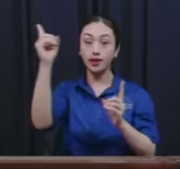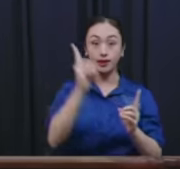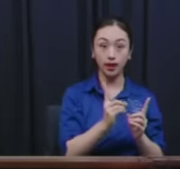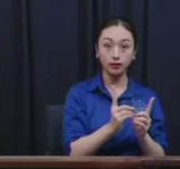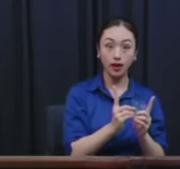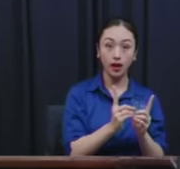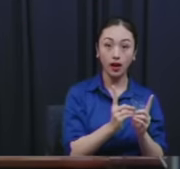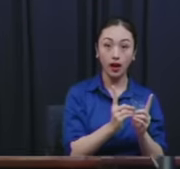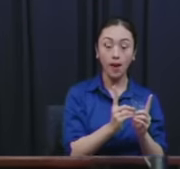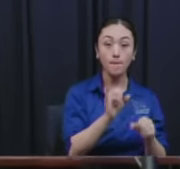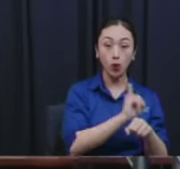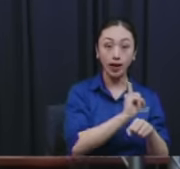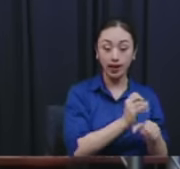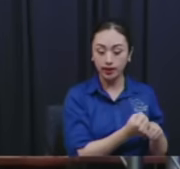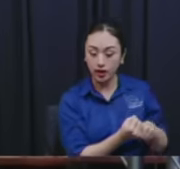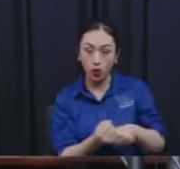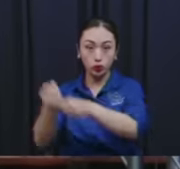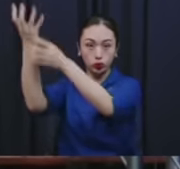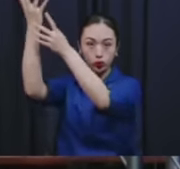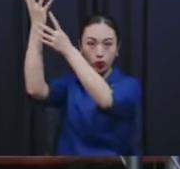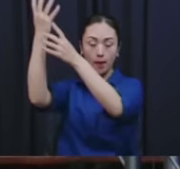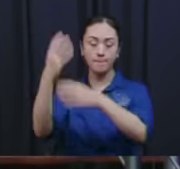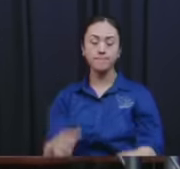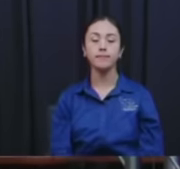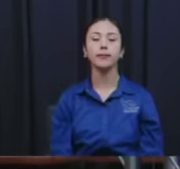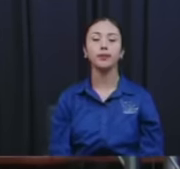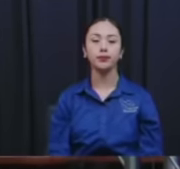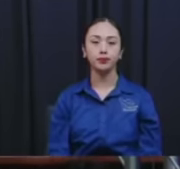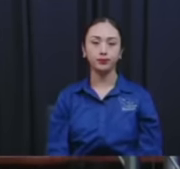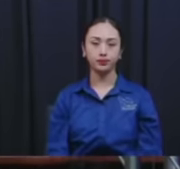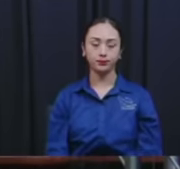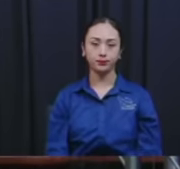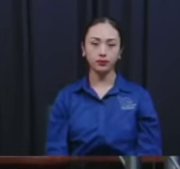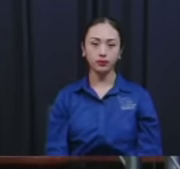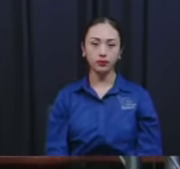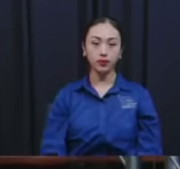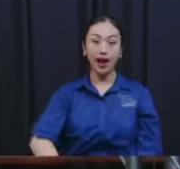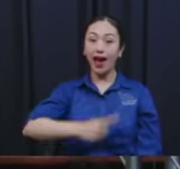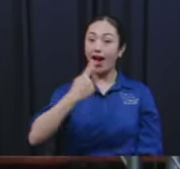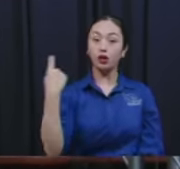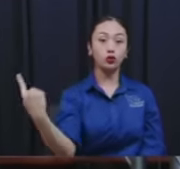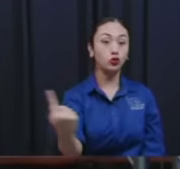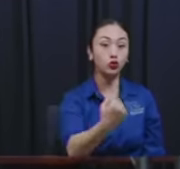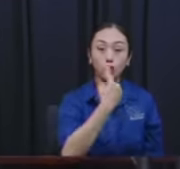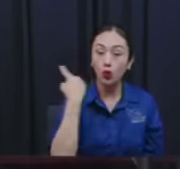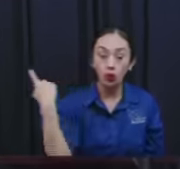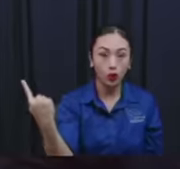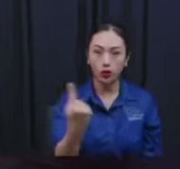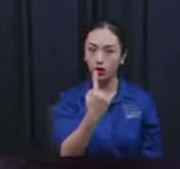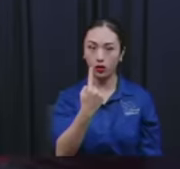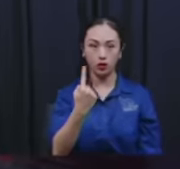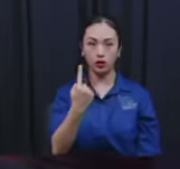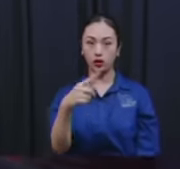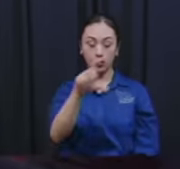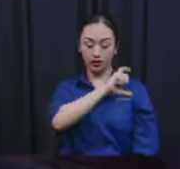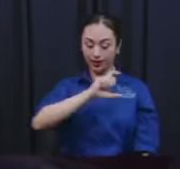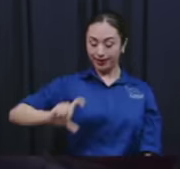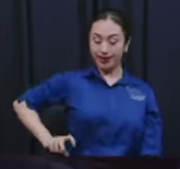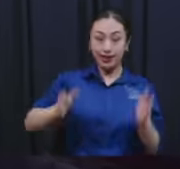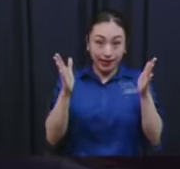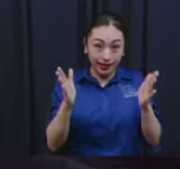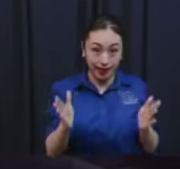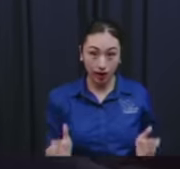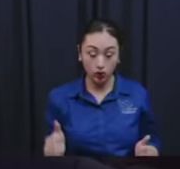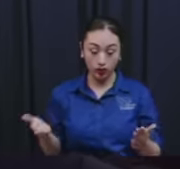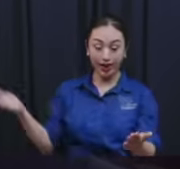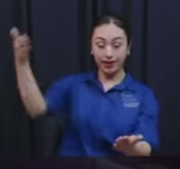no el hecho del arrebatamiento sino sino que así va a ser que se va a llevar a toda la cristiandad a juzgarla al